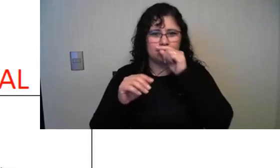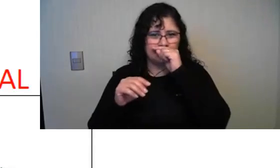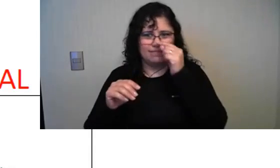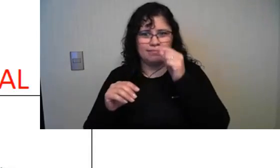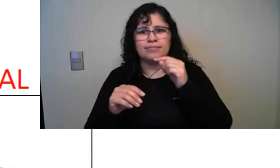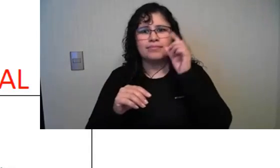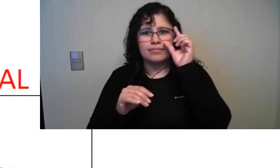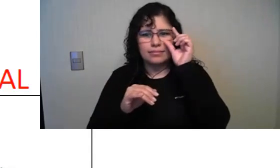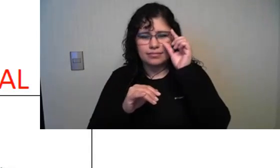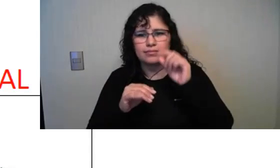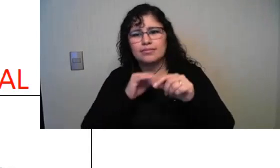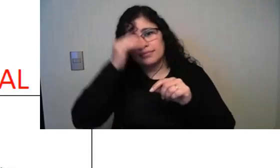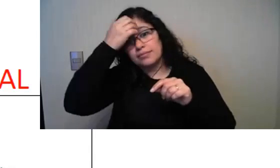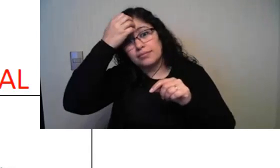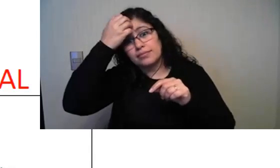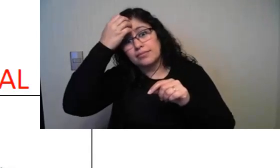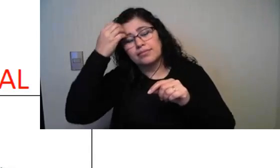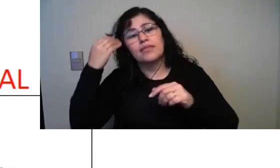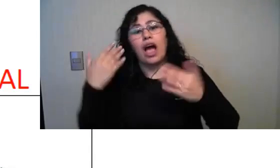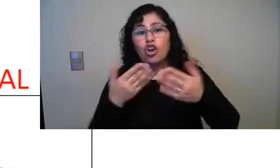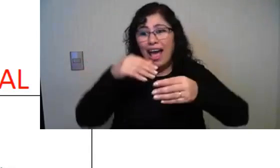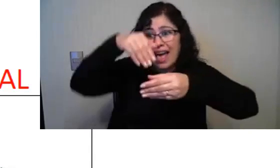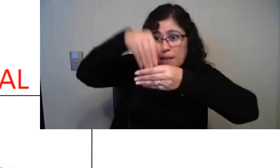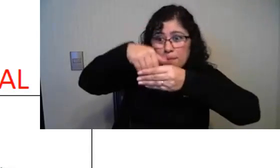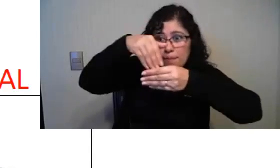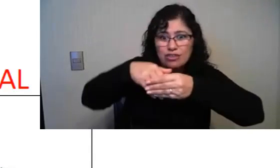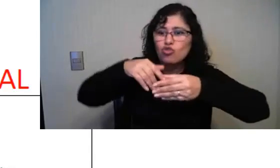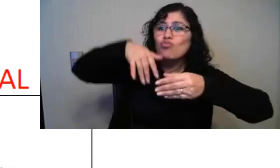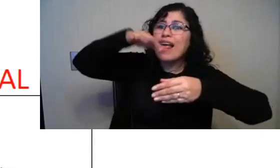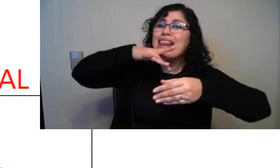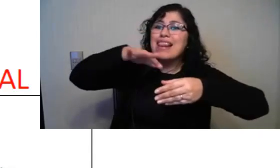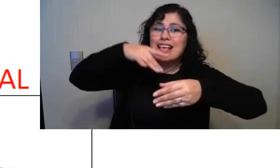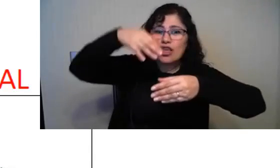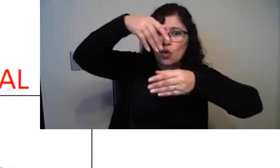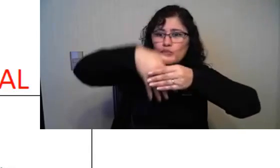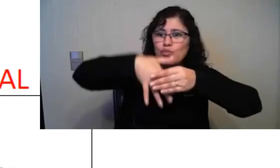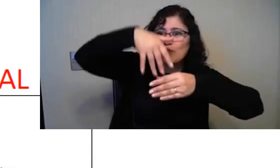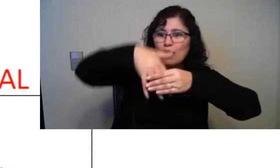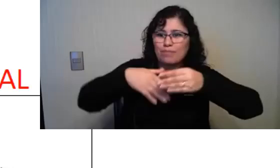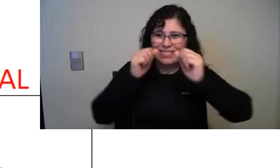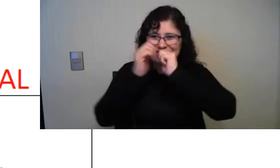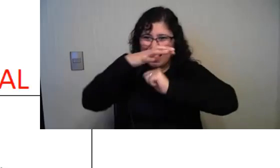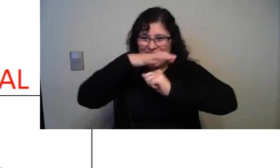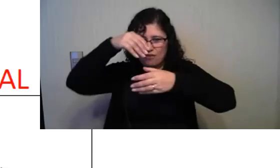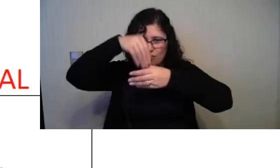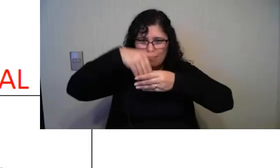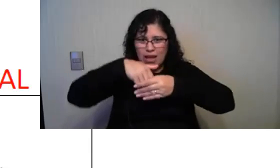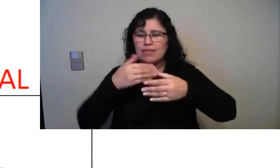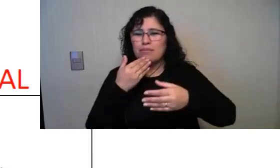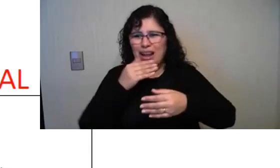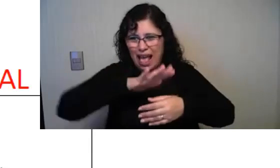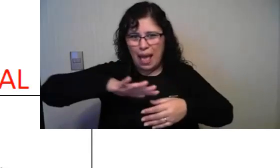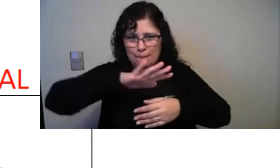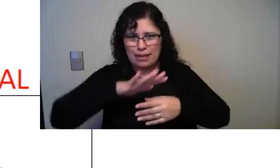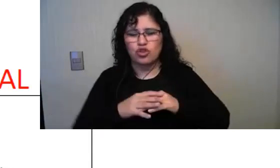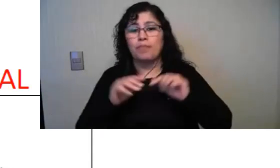subaracnoide. Espacio importante por donde circula el líquido cerebroespinal. Y luego la médula